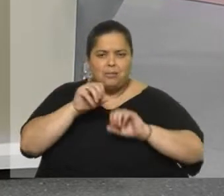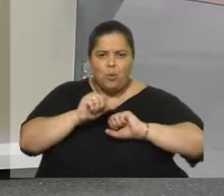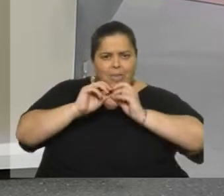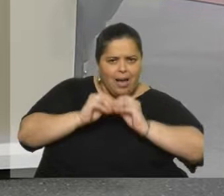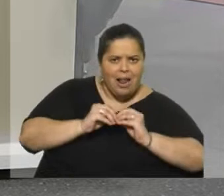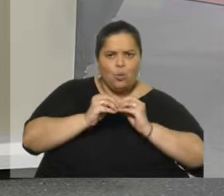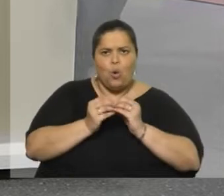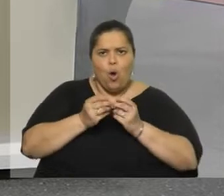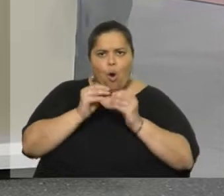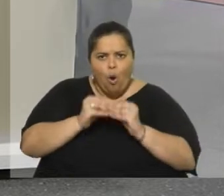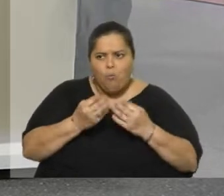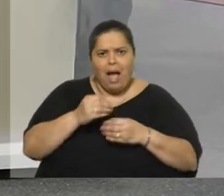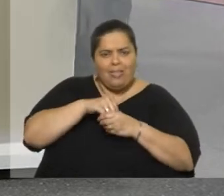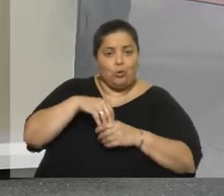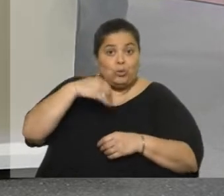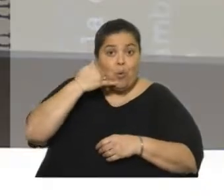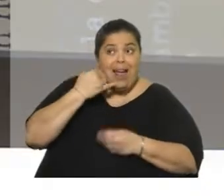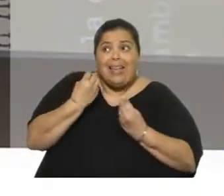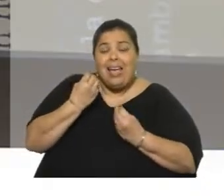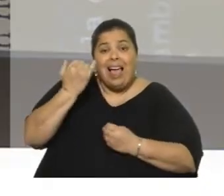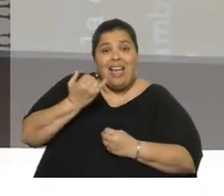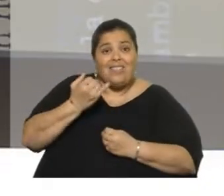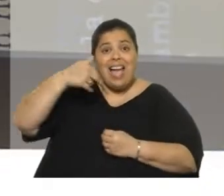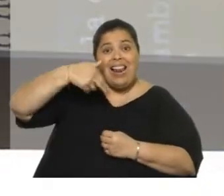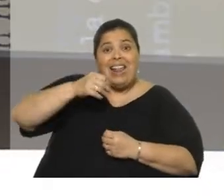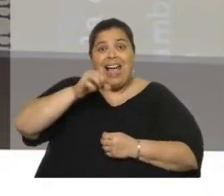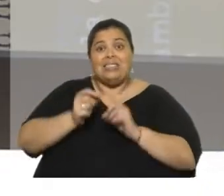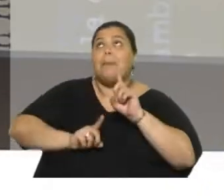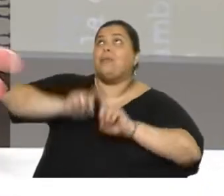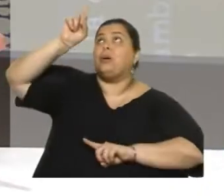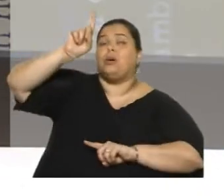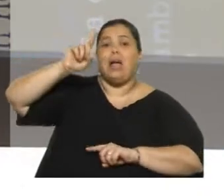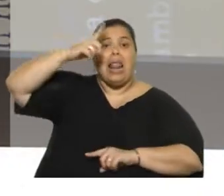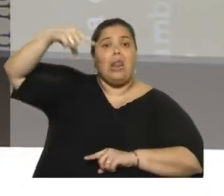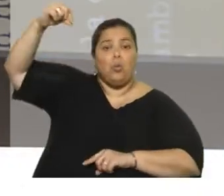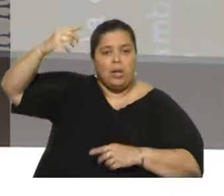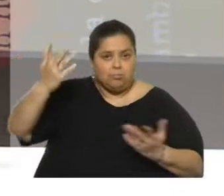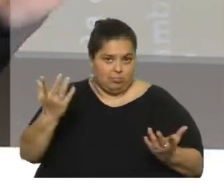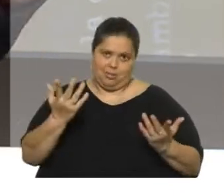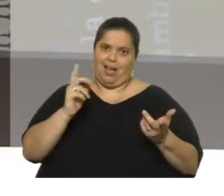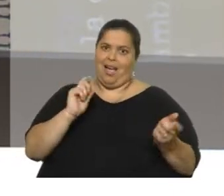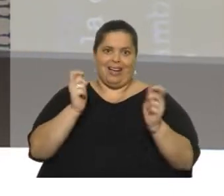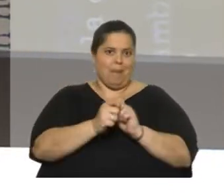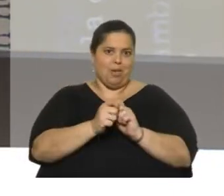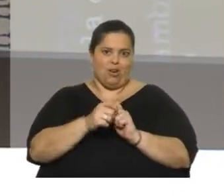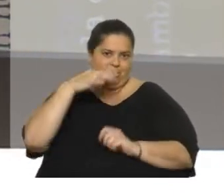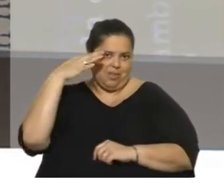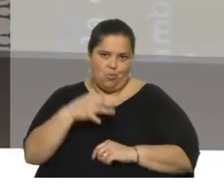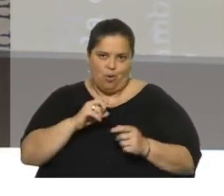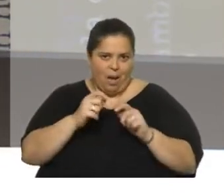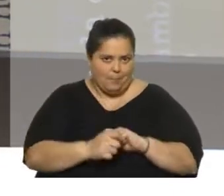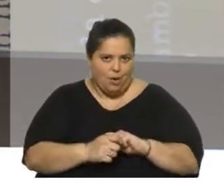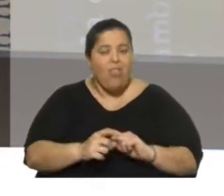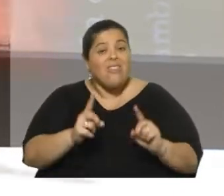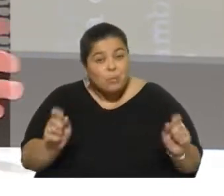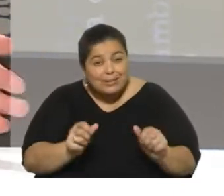celular que la que había en 1969 en toda la NASA para mandar un tipo a la Luna. Entonces, ¿algo cambió? Ah, cambió. ¿Tenemos que hacer lo